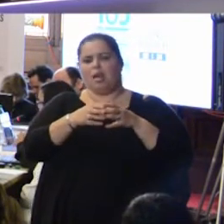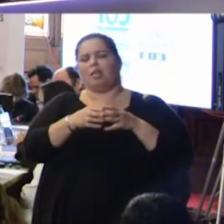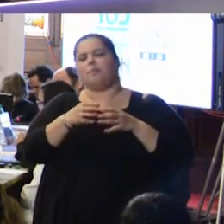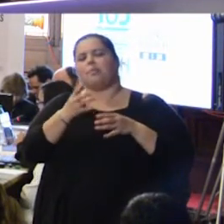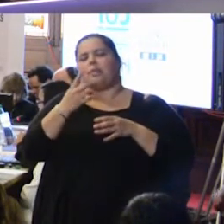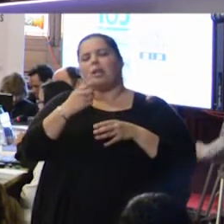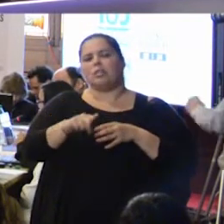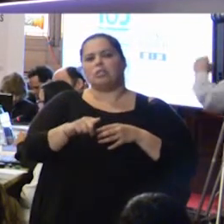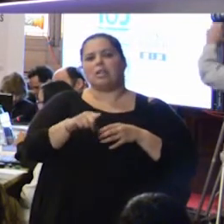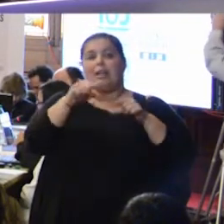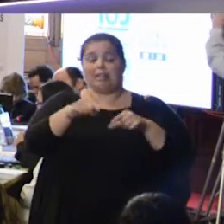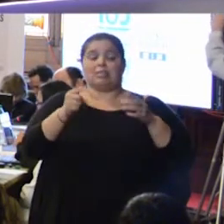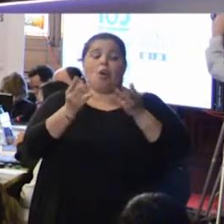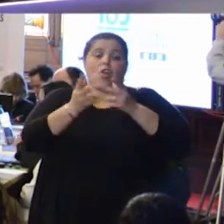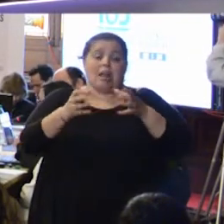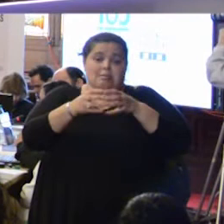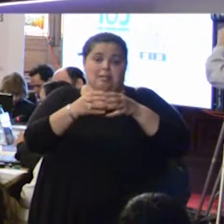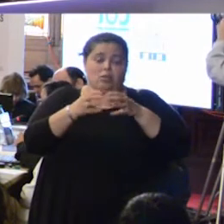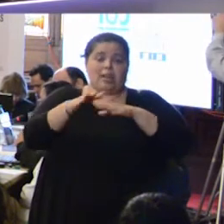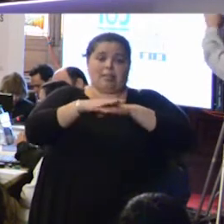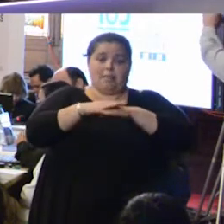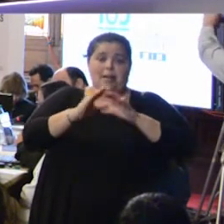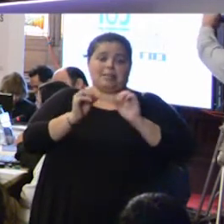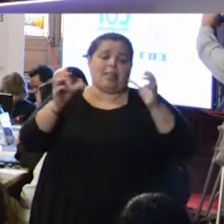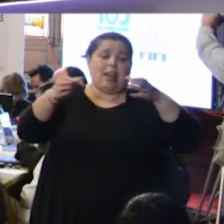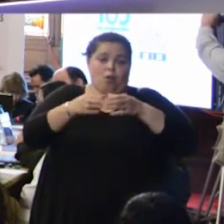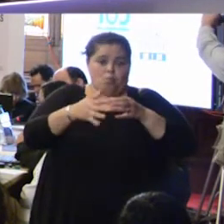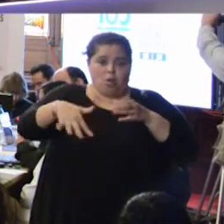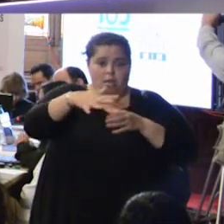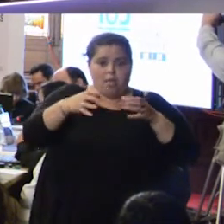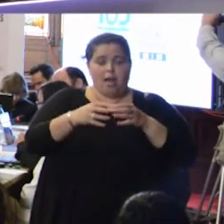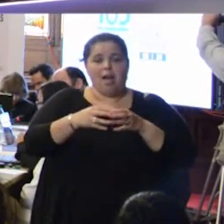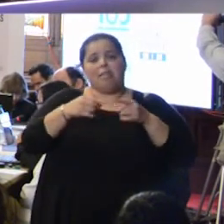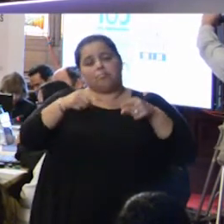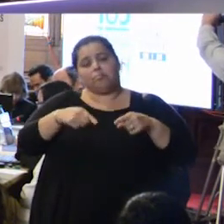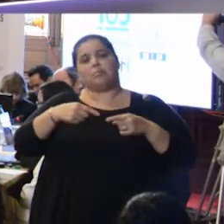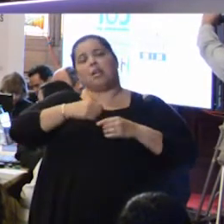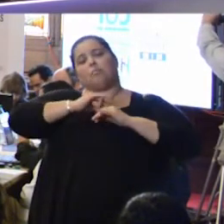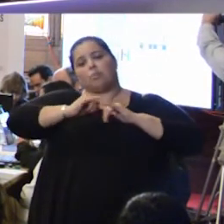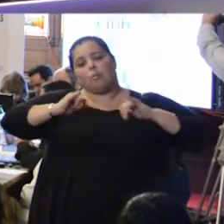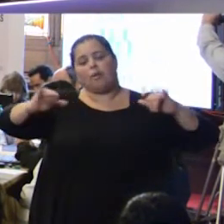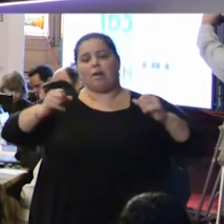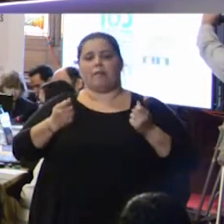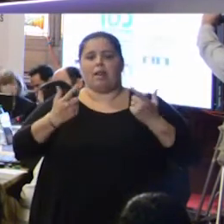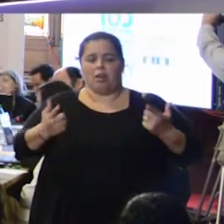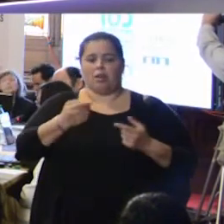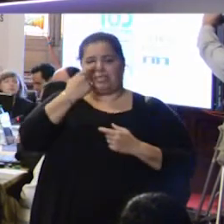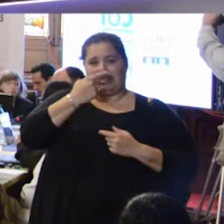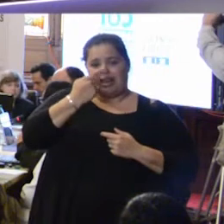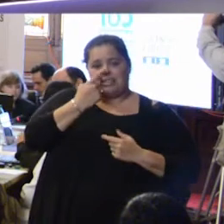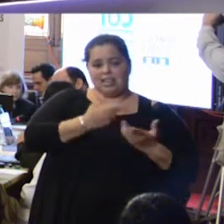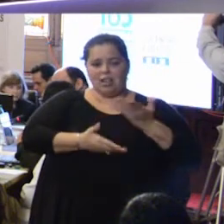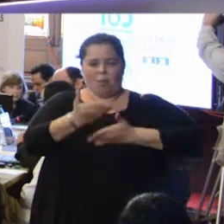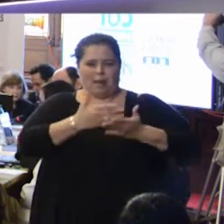Estas organizaciones de base comunitaria son organismos que tienen como objeto promover valores e intereses que comparta la comunidad